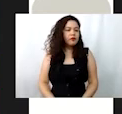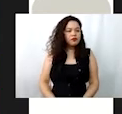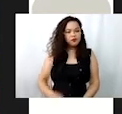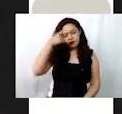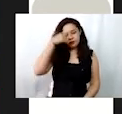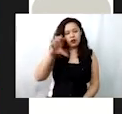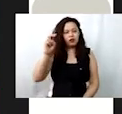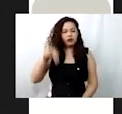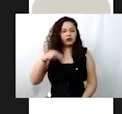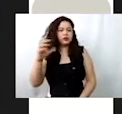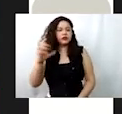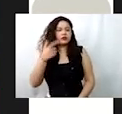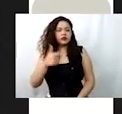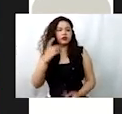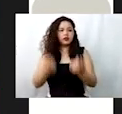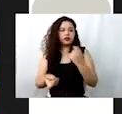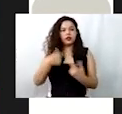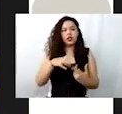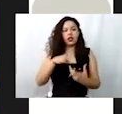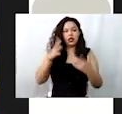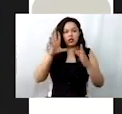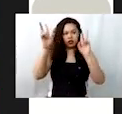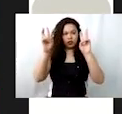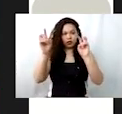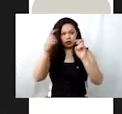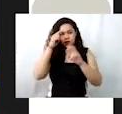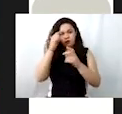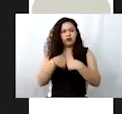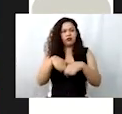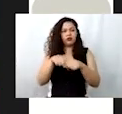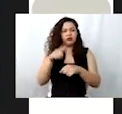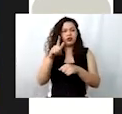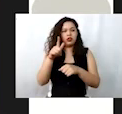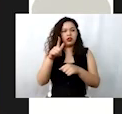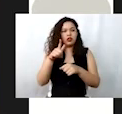han hecho este tema de la socialización.